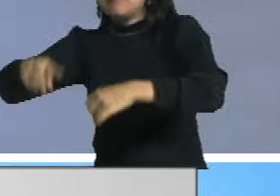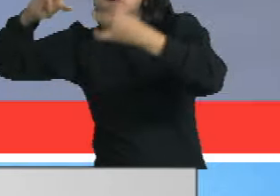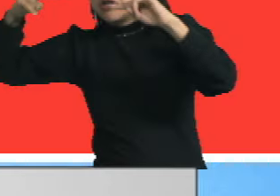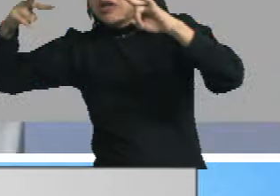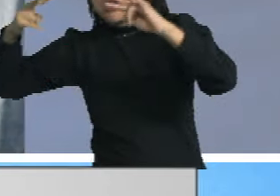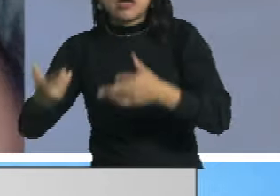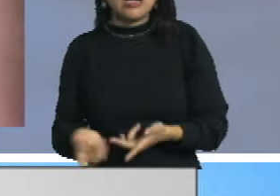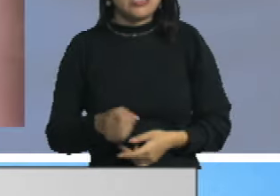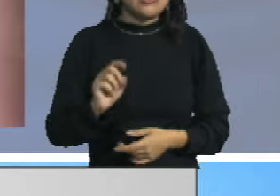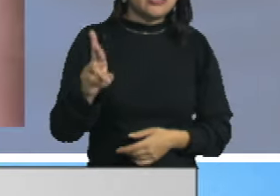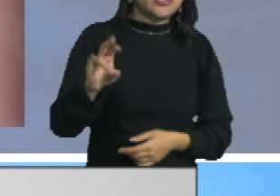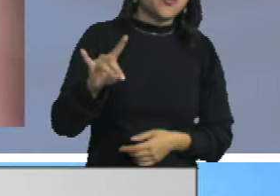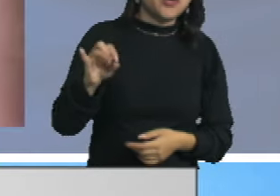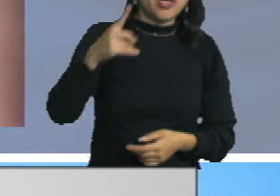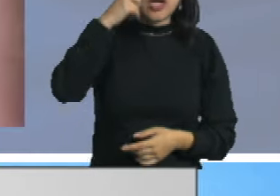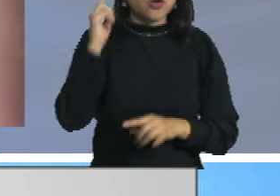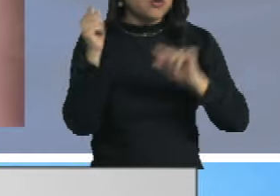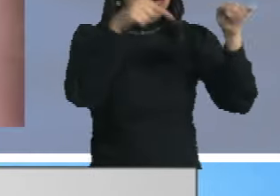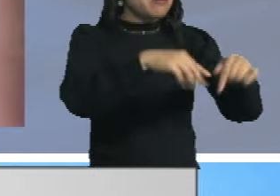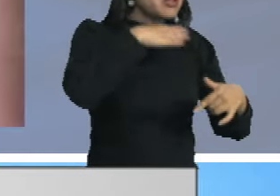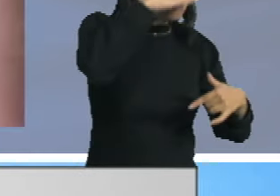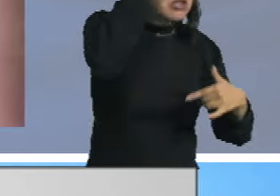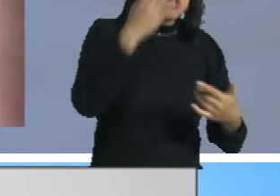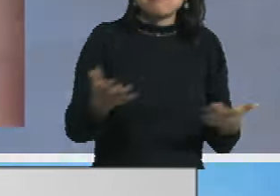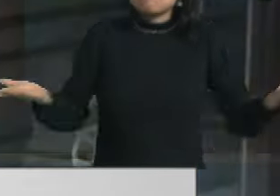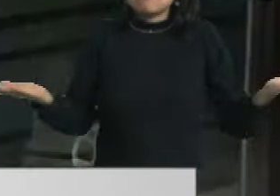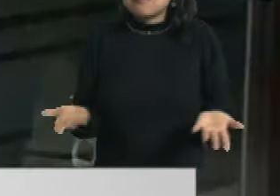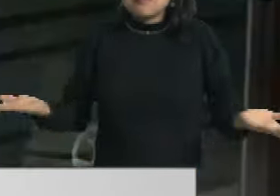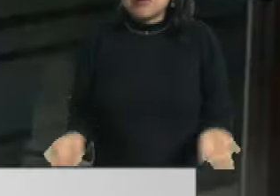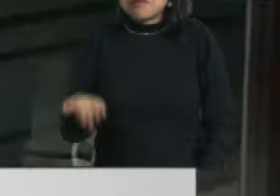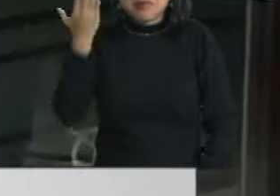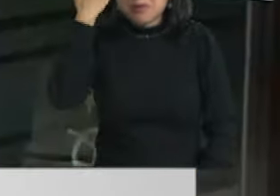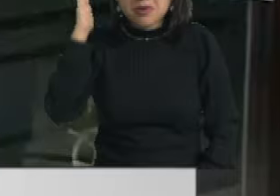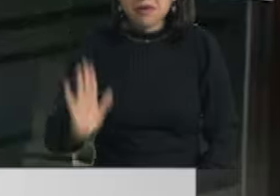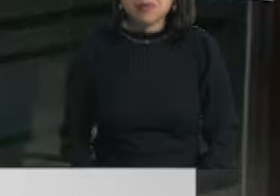legal en Río Negro, en Medellín.